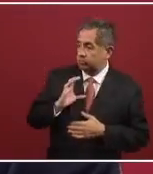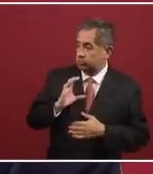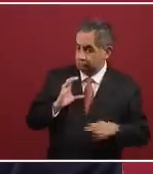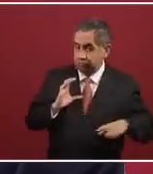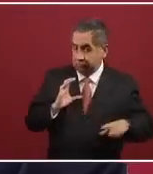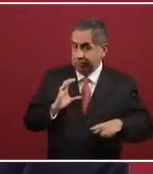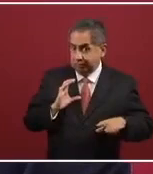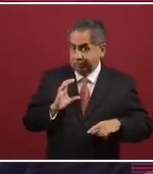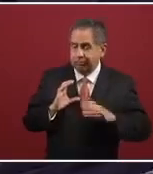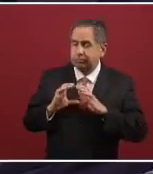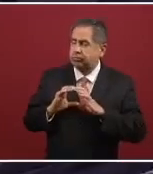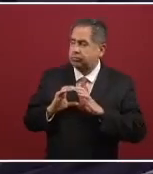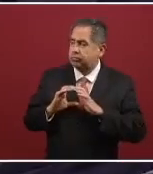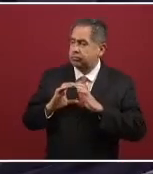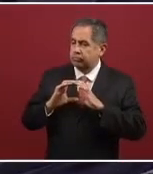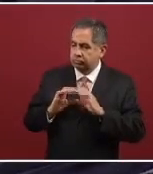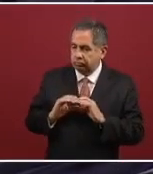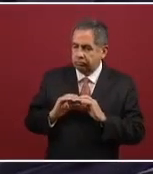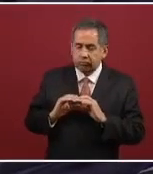gobierno.